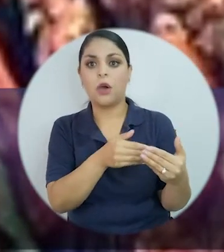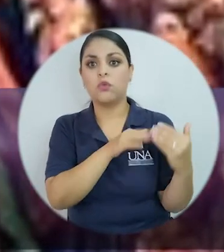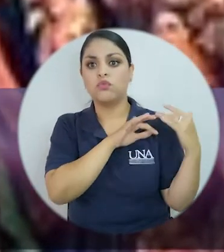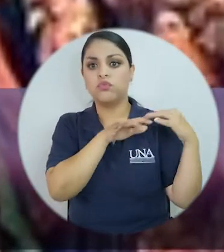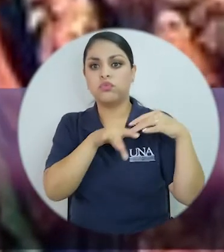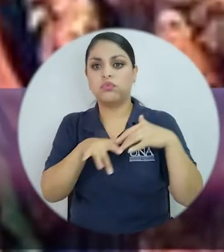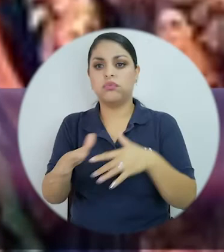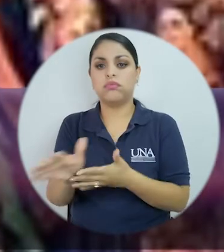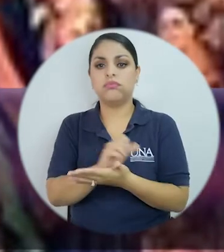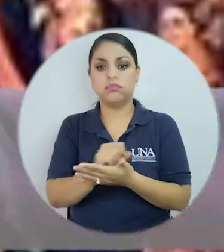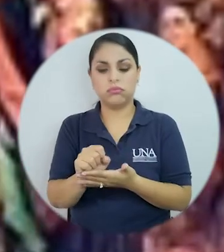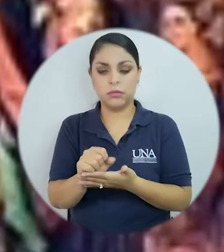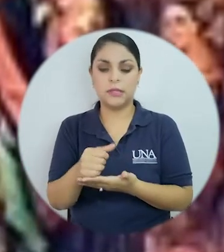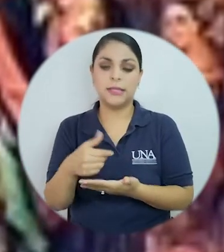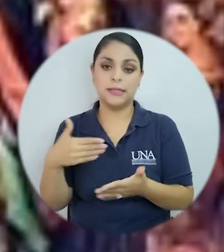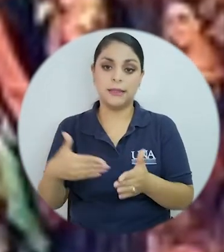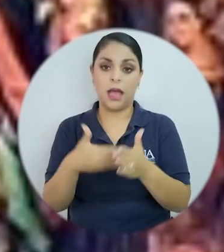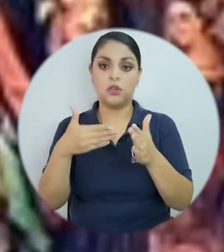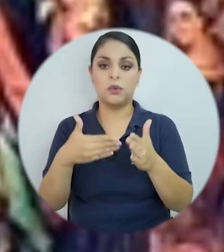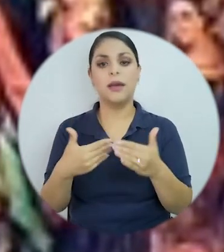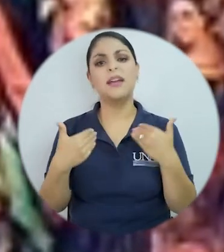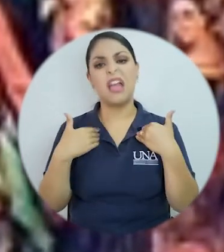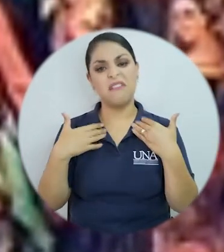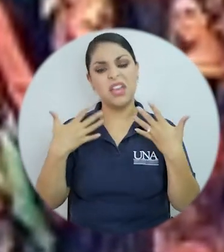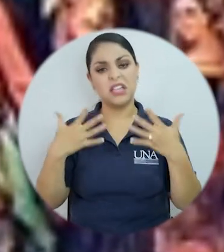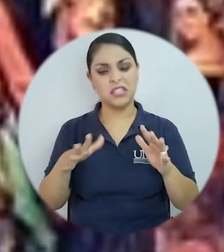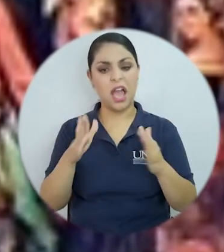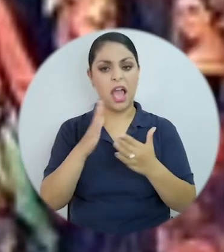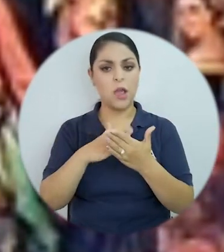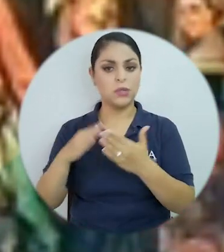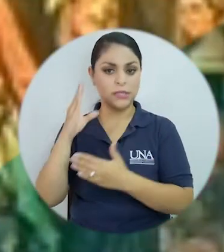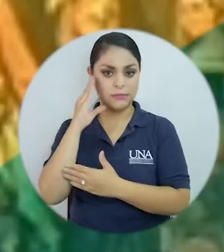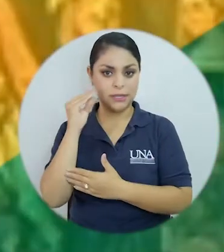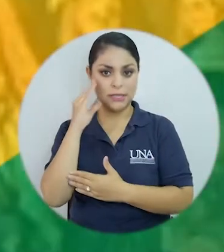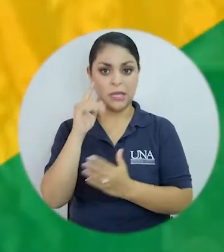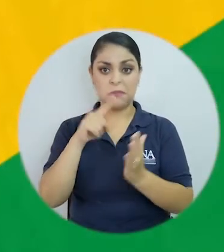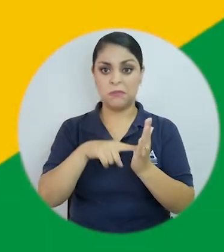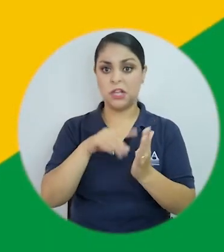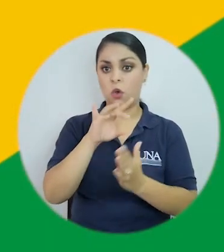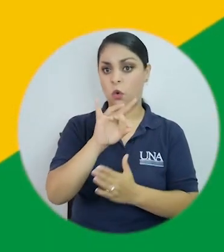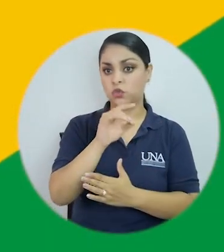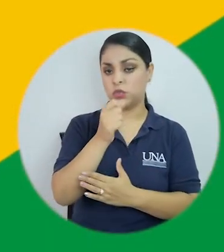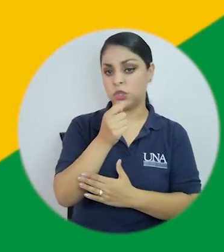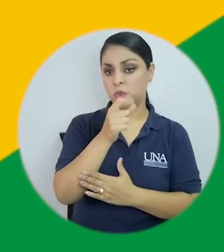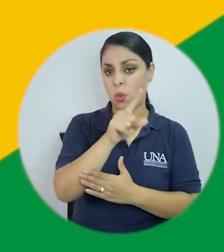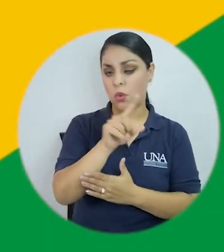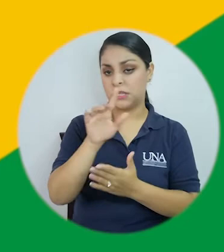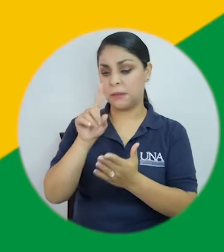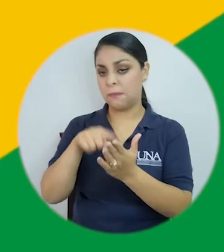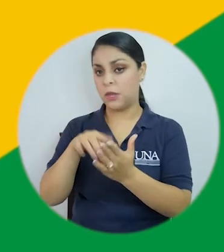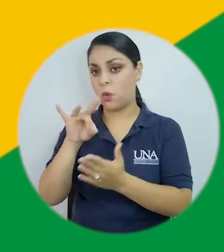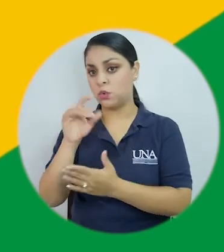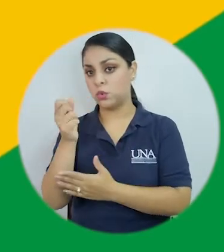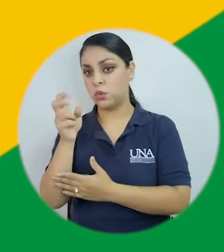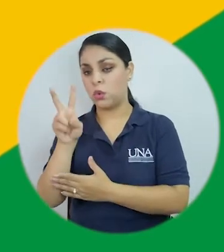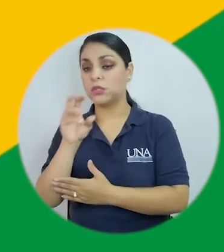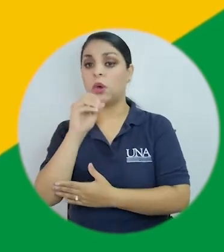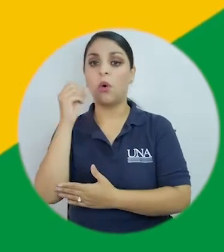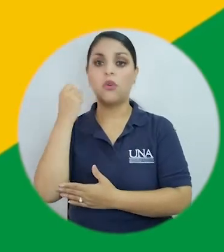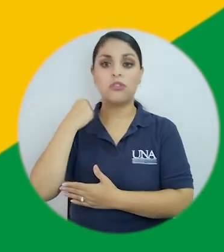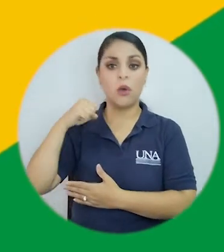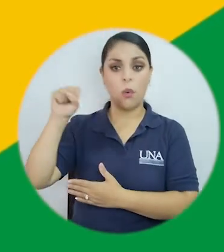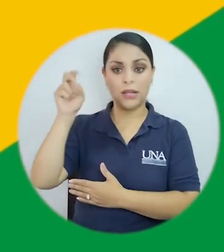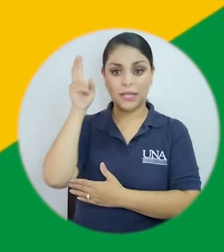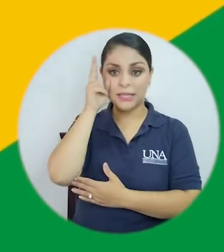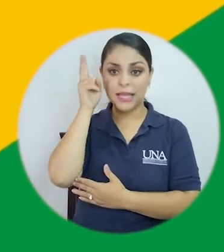y nos hiciera daño. Y habían varias experiencias en 1811-12, o la revuelta indígena